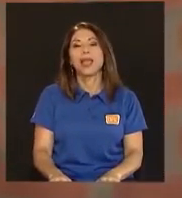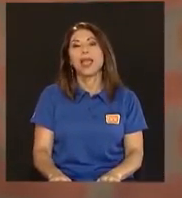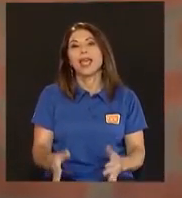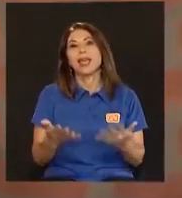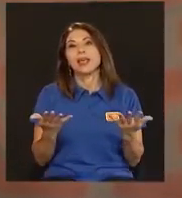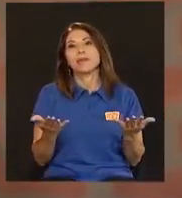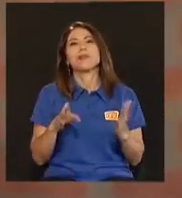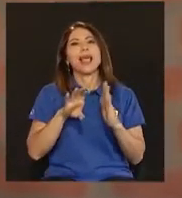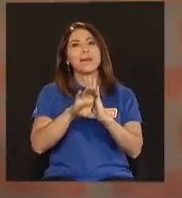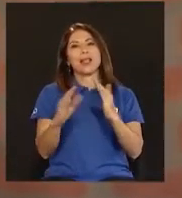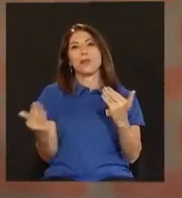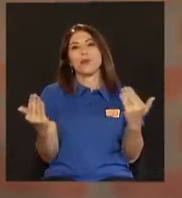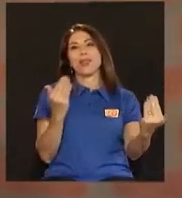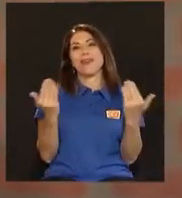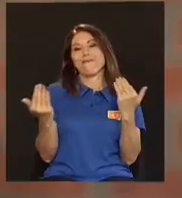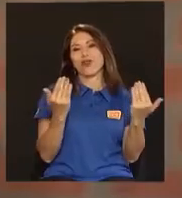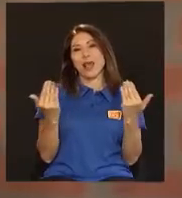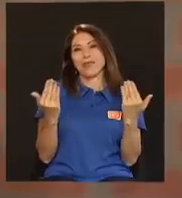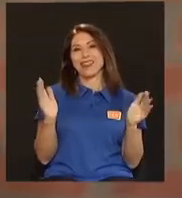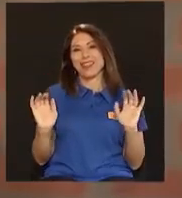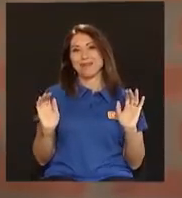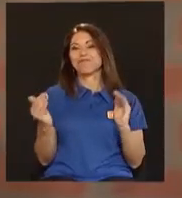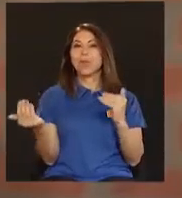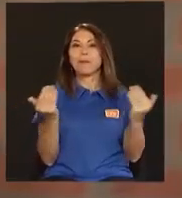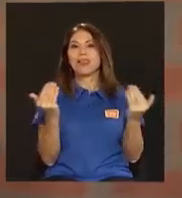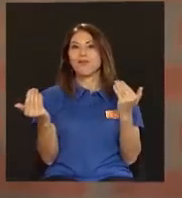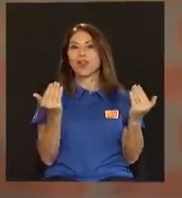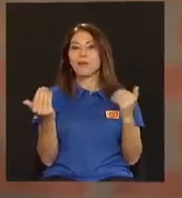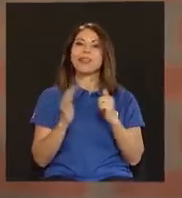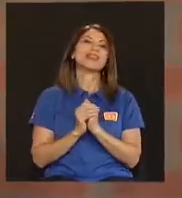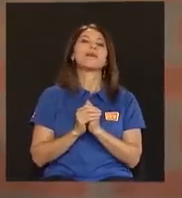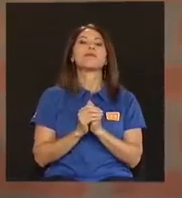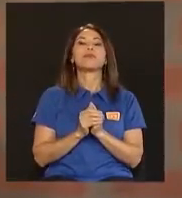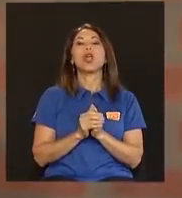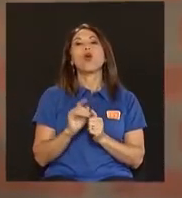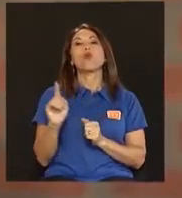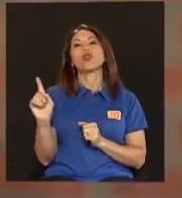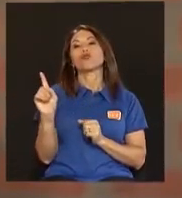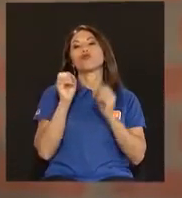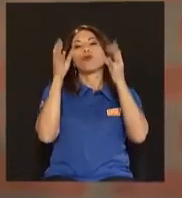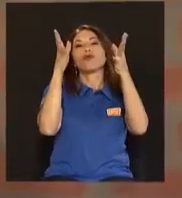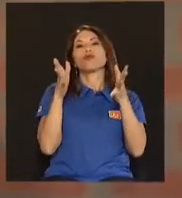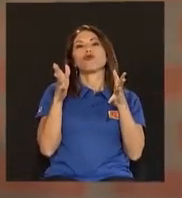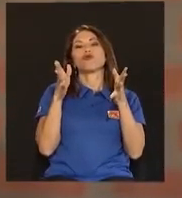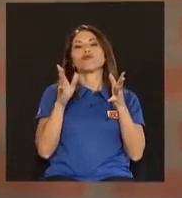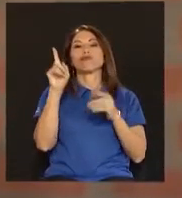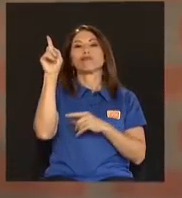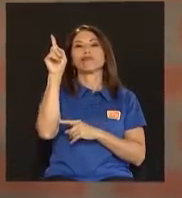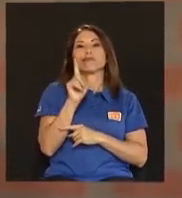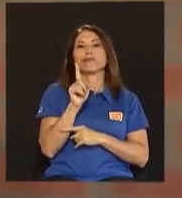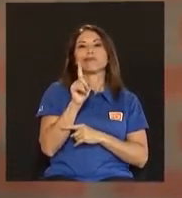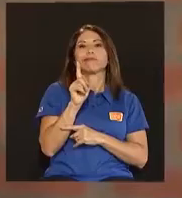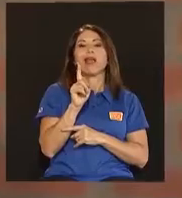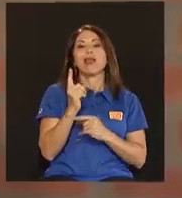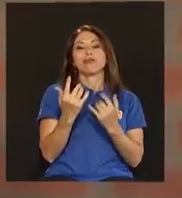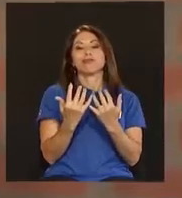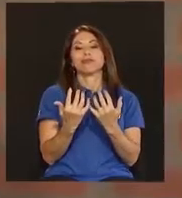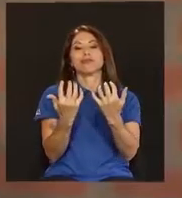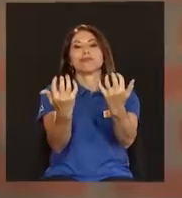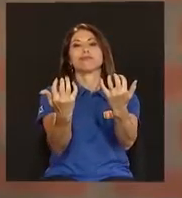Sentamos metafóricamente adelante, porque a los estudiantes dejan las sillas de adelante